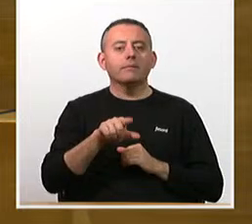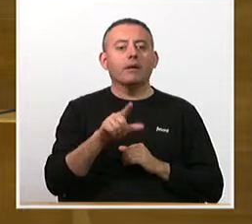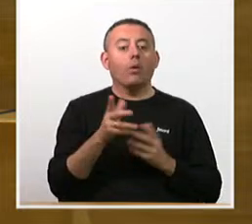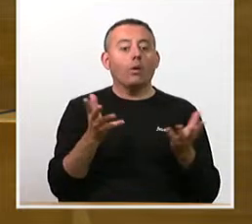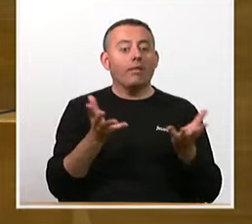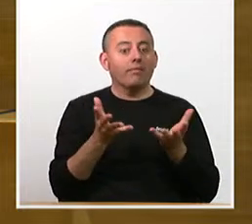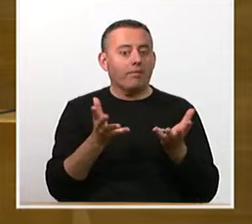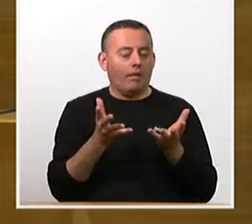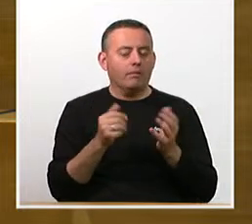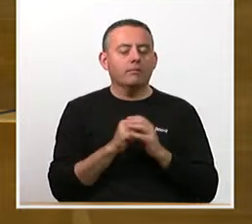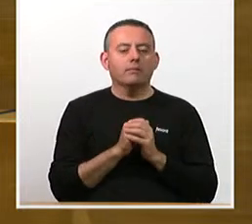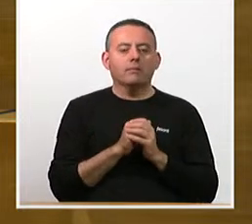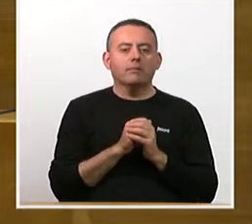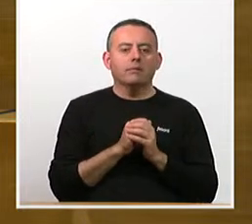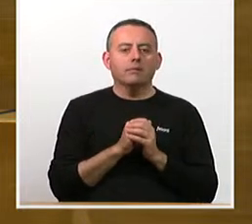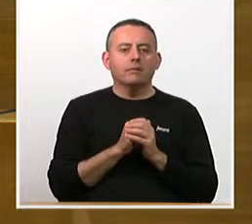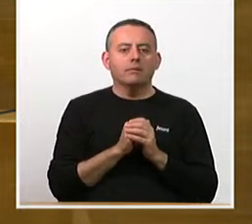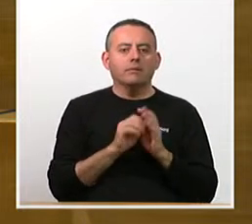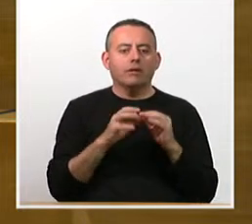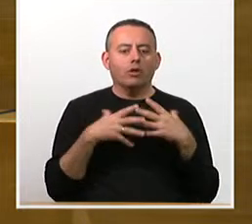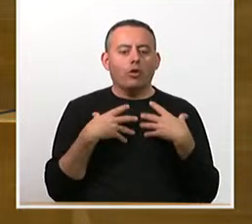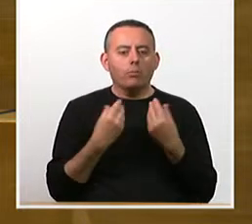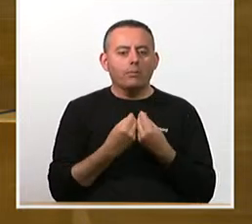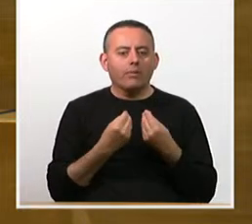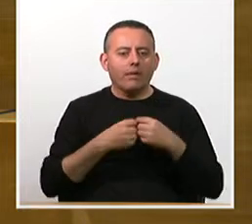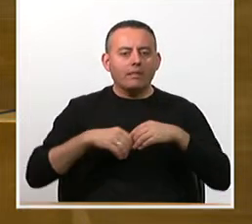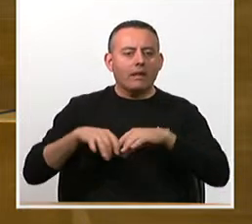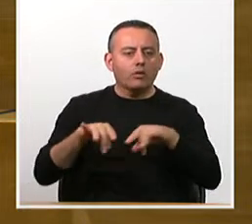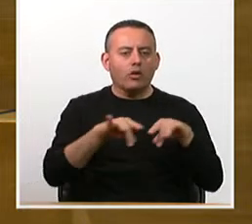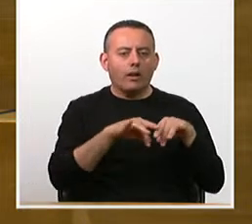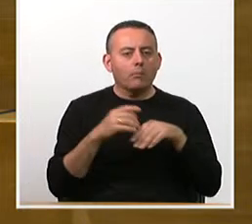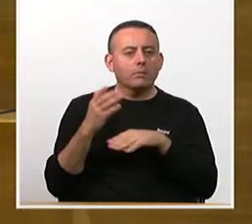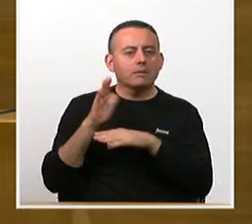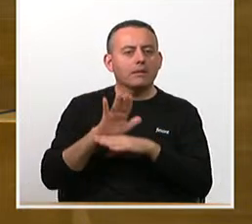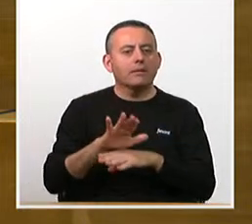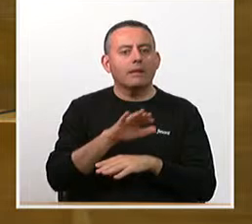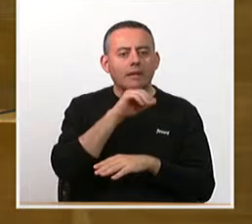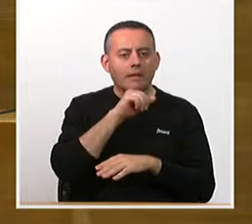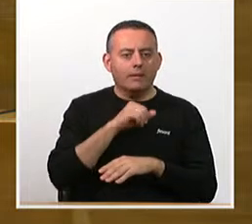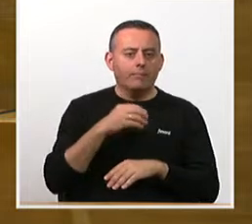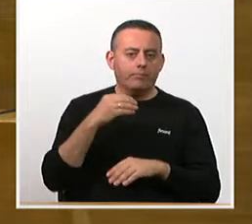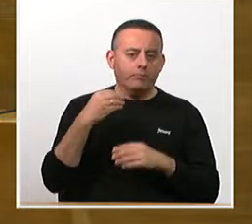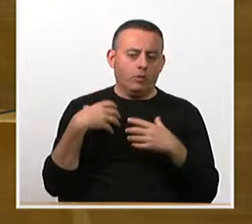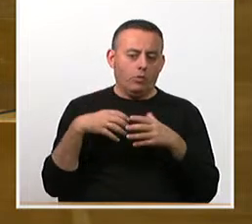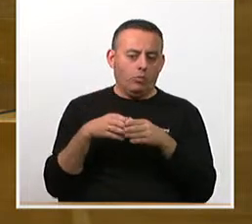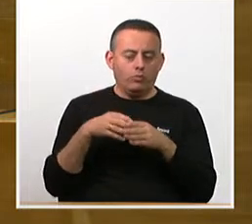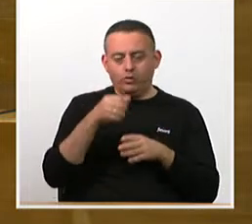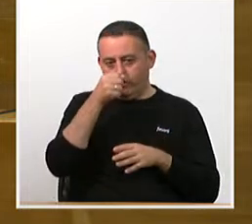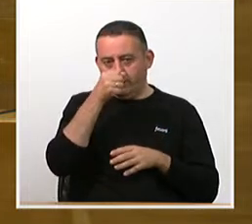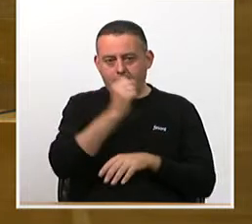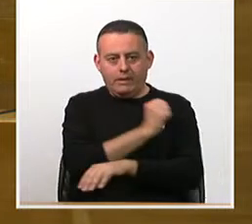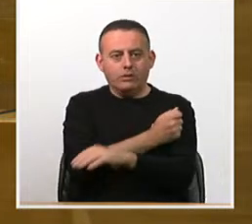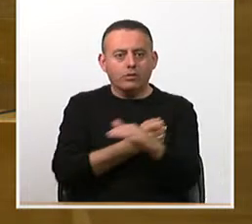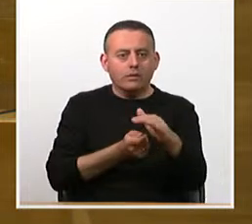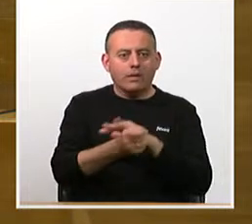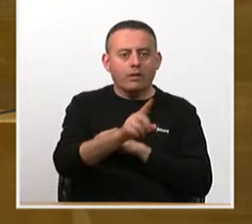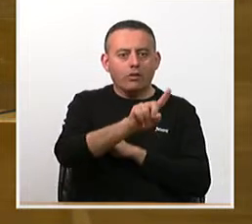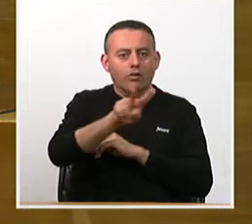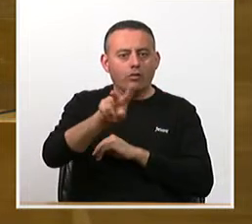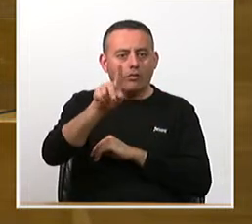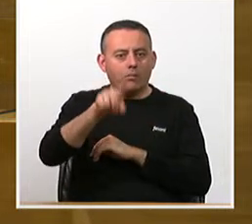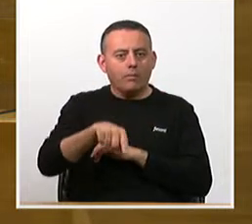urgencia sobre la convivencia territorial presentada por el grupo parlamentario socialista registro de entrada